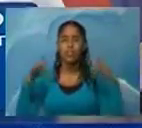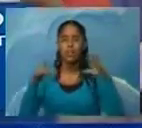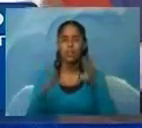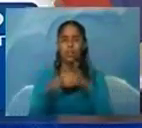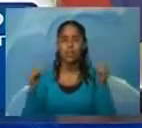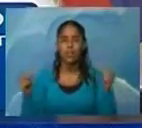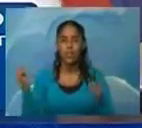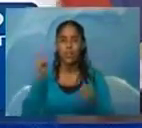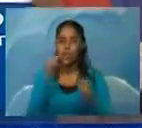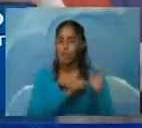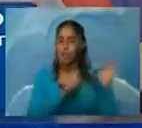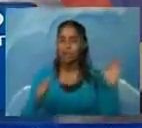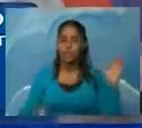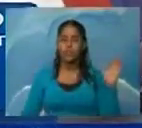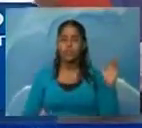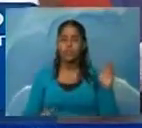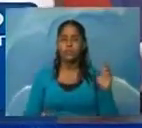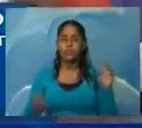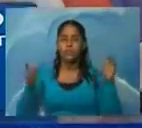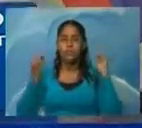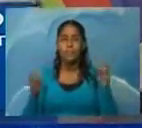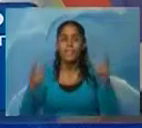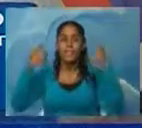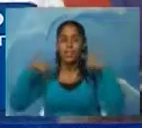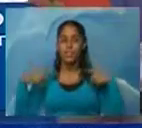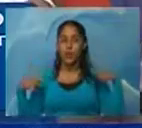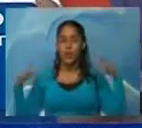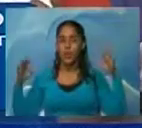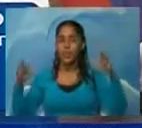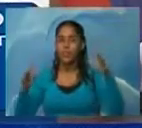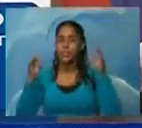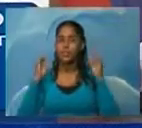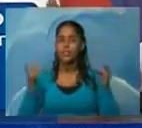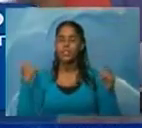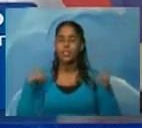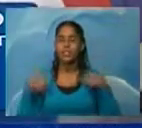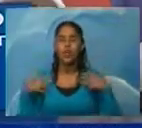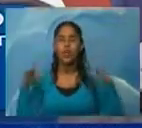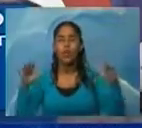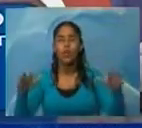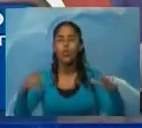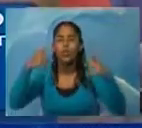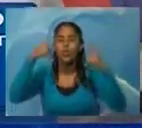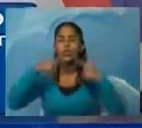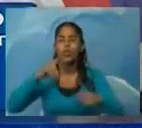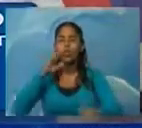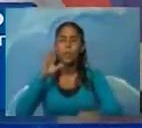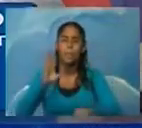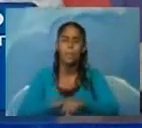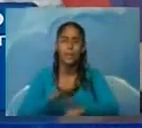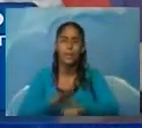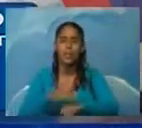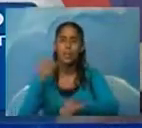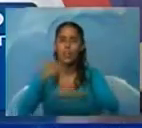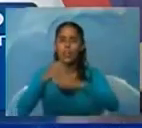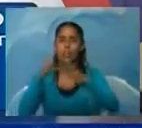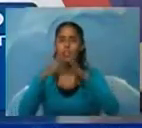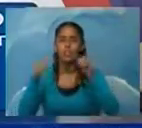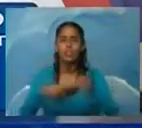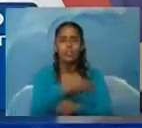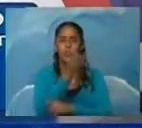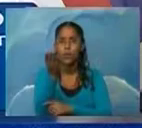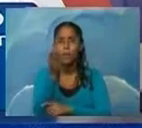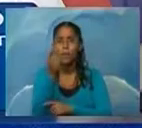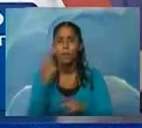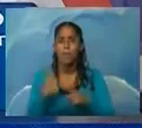escaparate. No, señor, yo ni soy angelito ni tengo alas guardadas. Soy un pecador como cualquiera de ustedes. Ah,